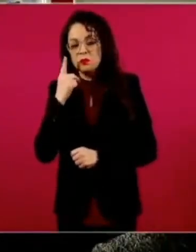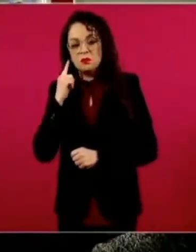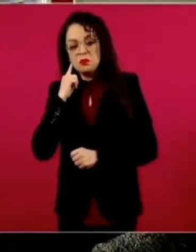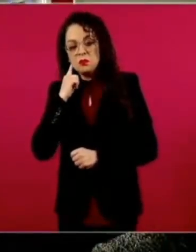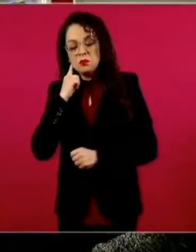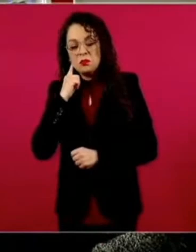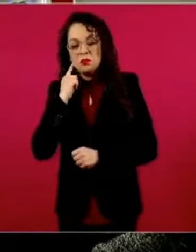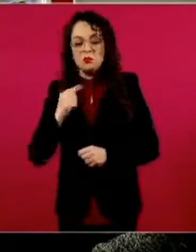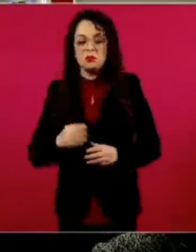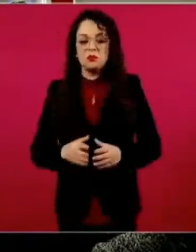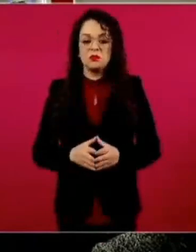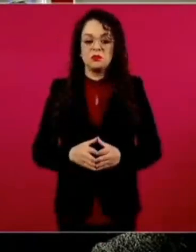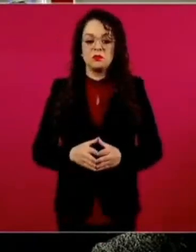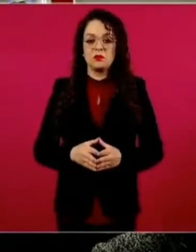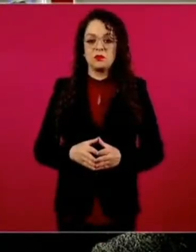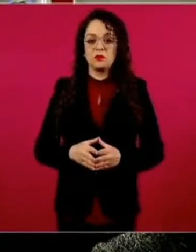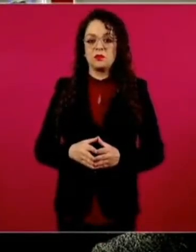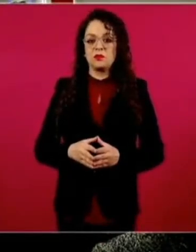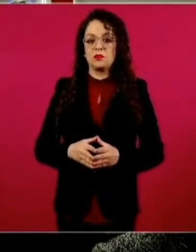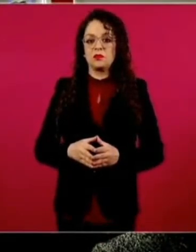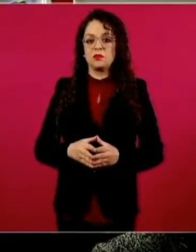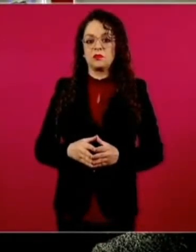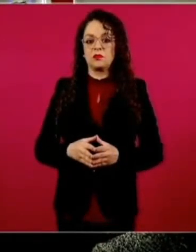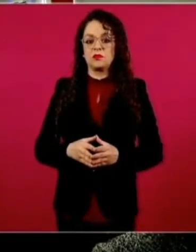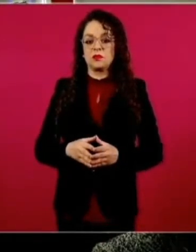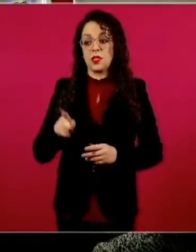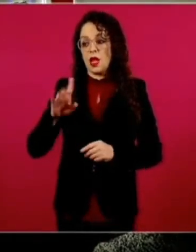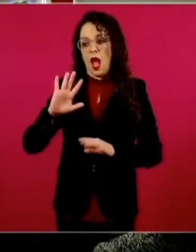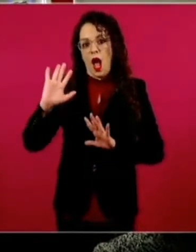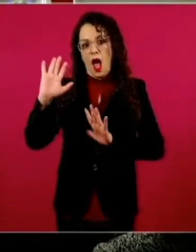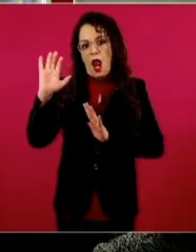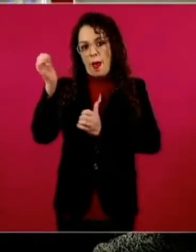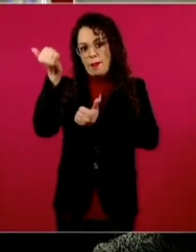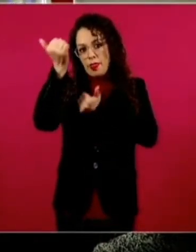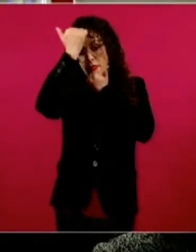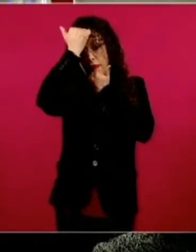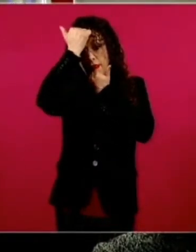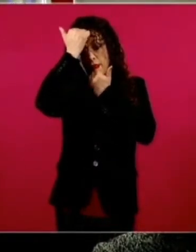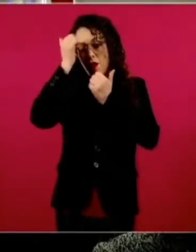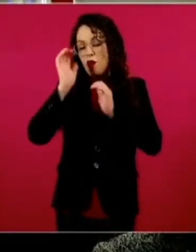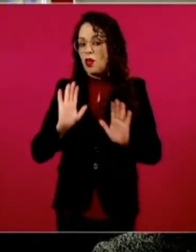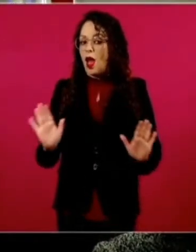El que ya, pero ya se arrepintió, porque